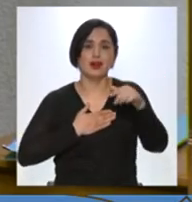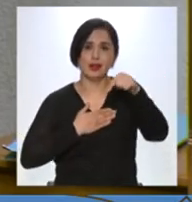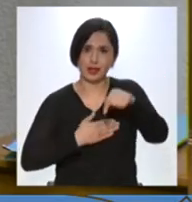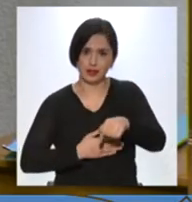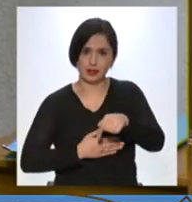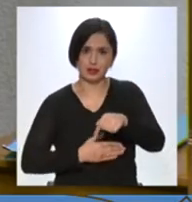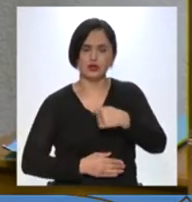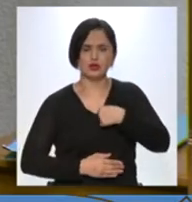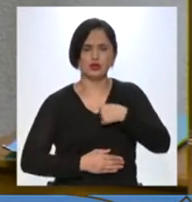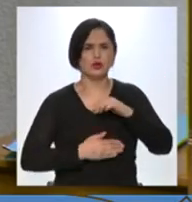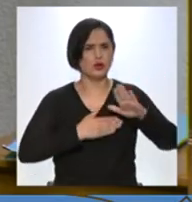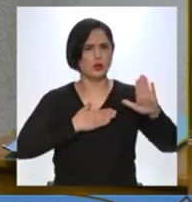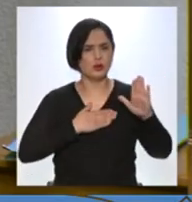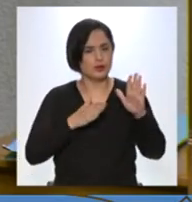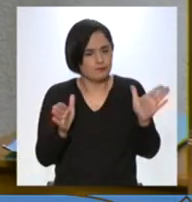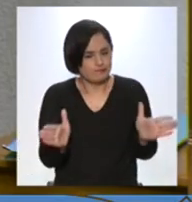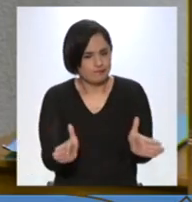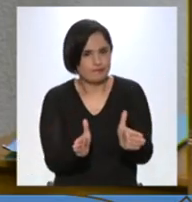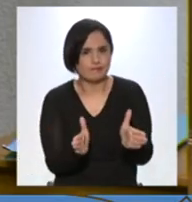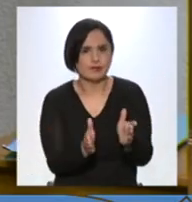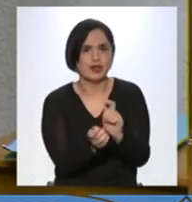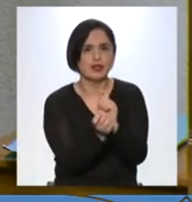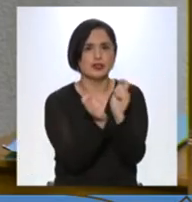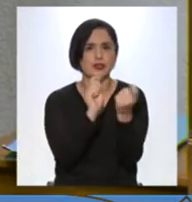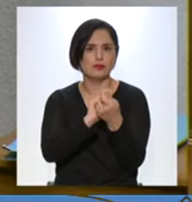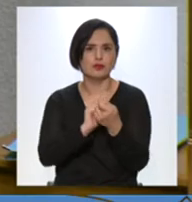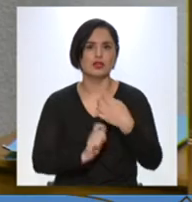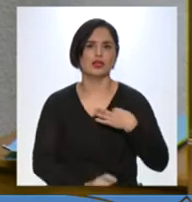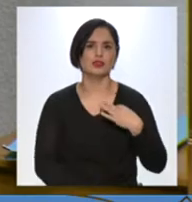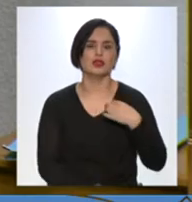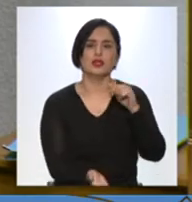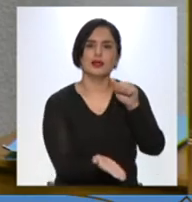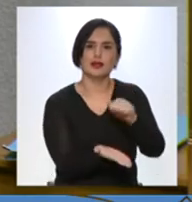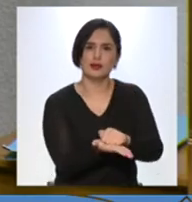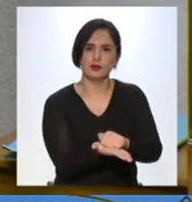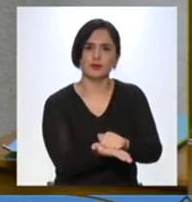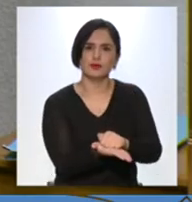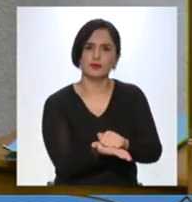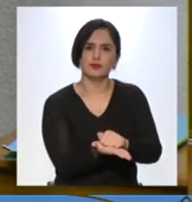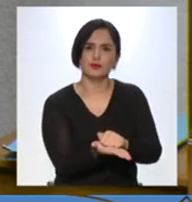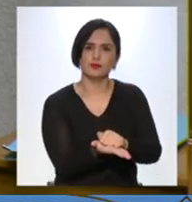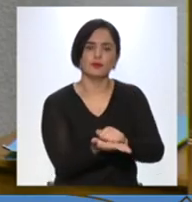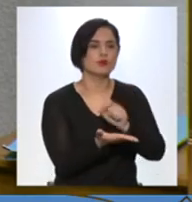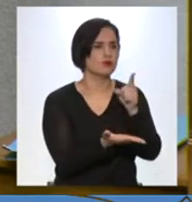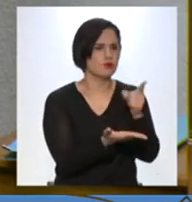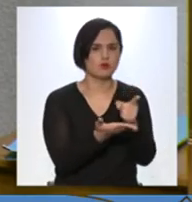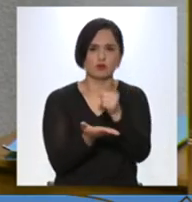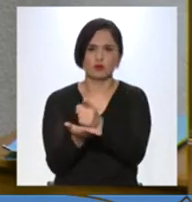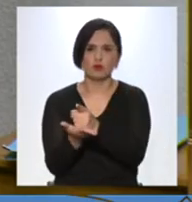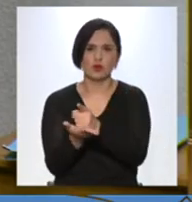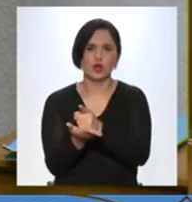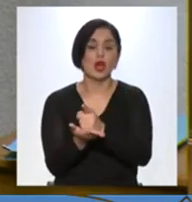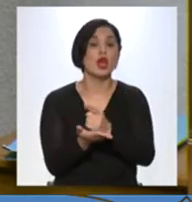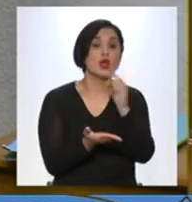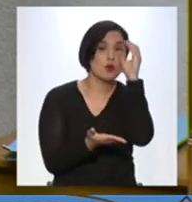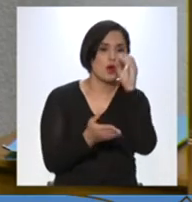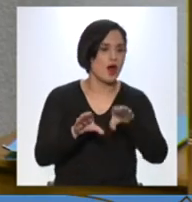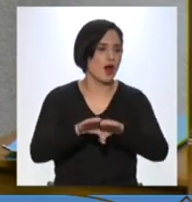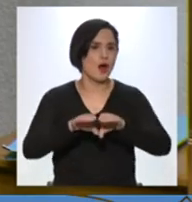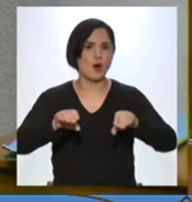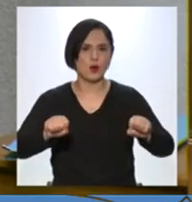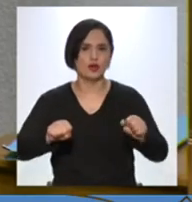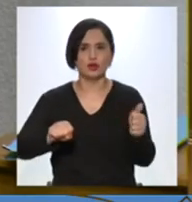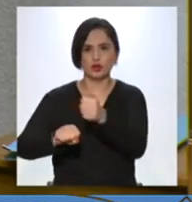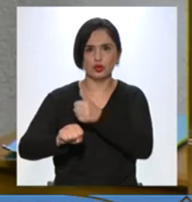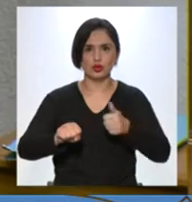me comprometo a seguir impulsando las transformaciones que la ciudadanía reclama, con gobernabilidad y consensos amplios,